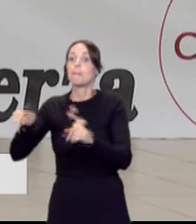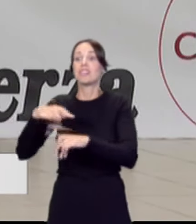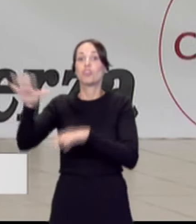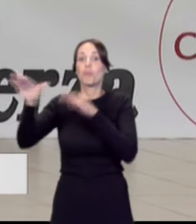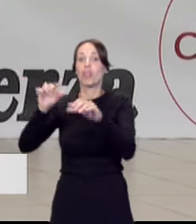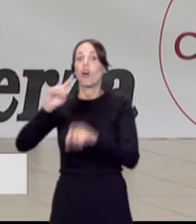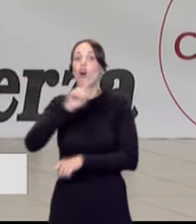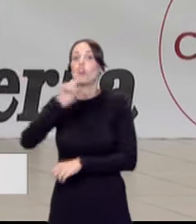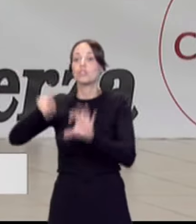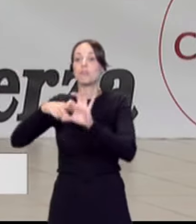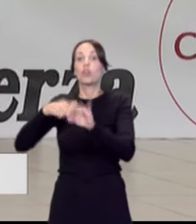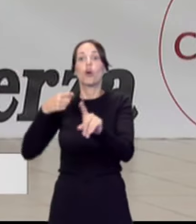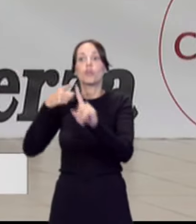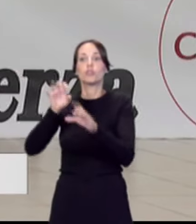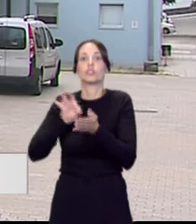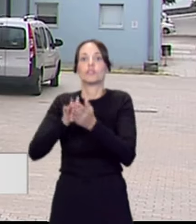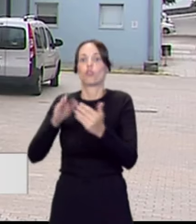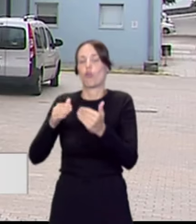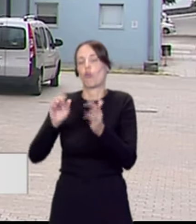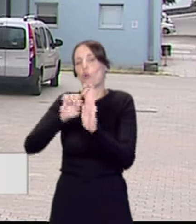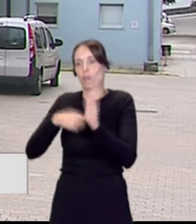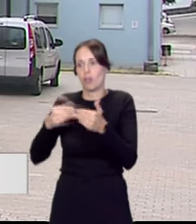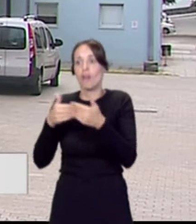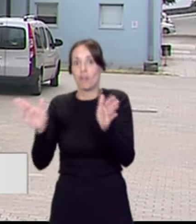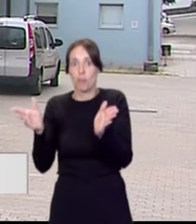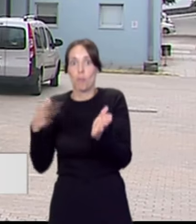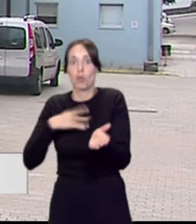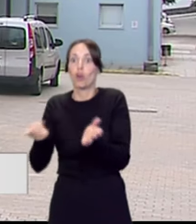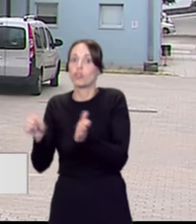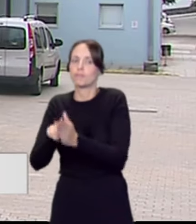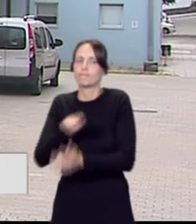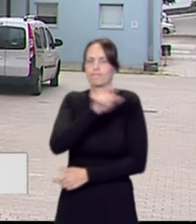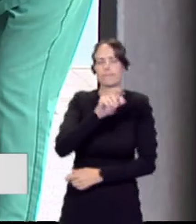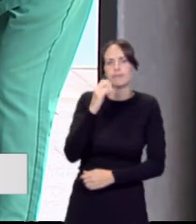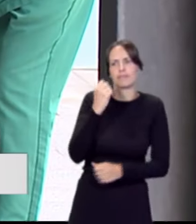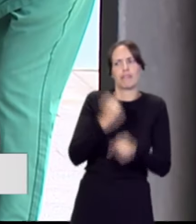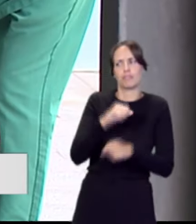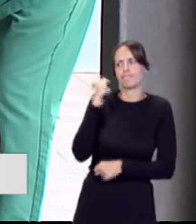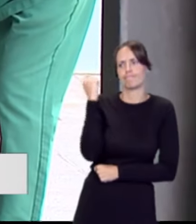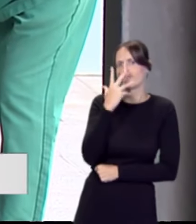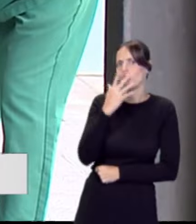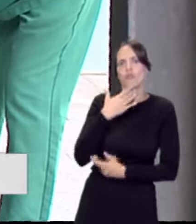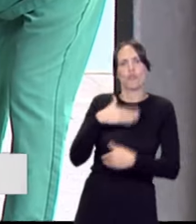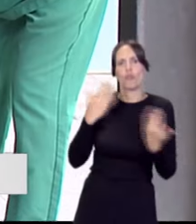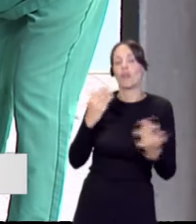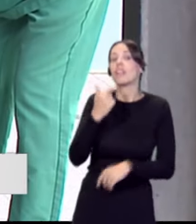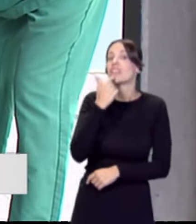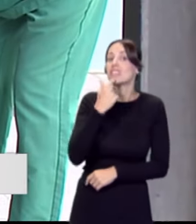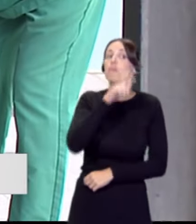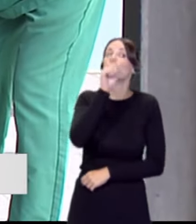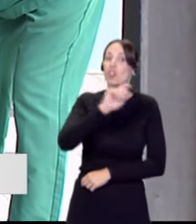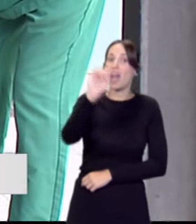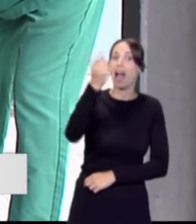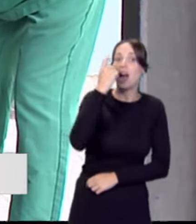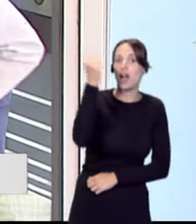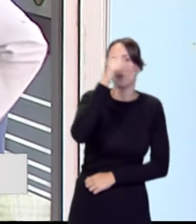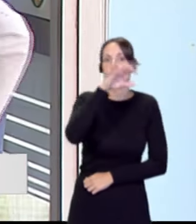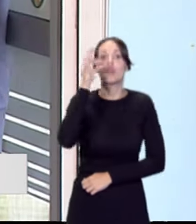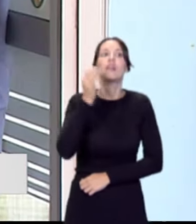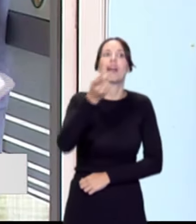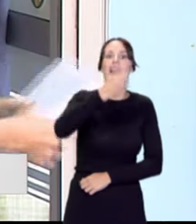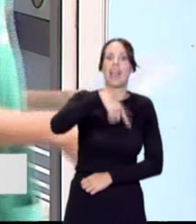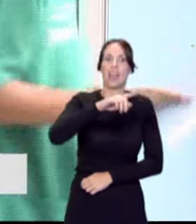servicio completo. Los trabajadores no confían en esas palabras, creen que el problema lo están pagando los alumnos y las alumnas, los que